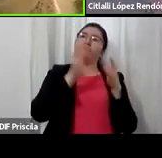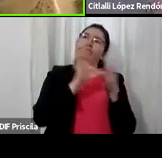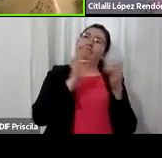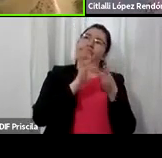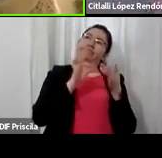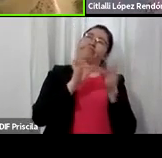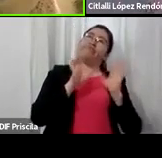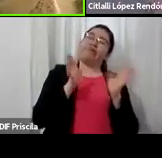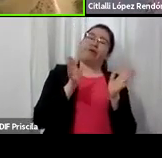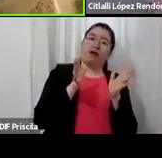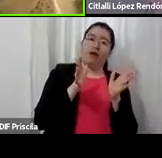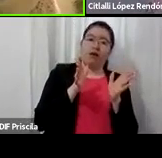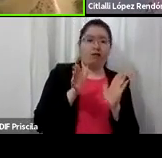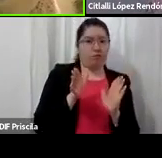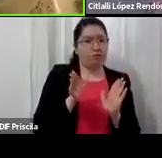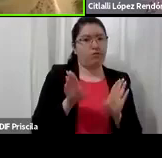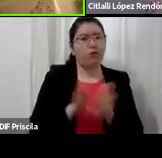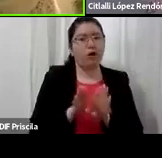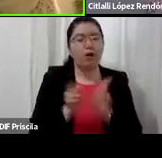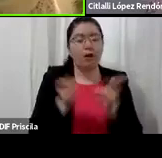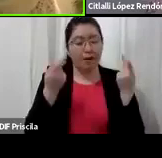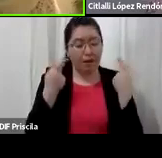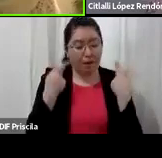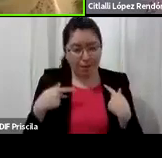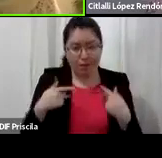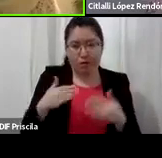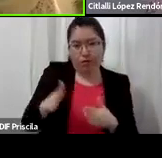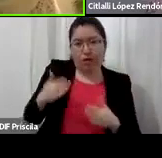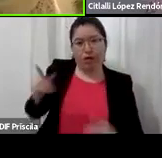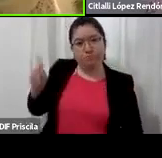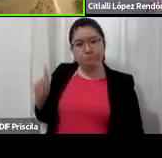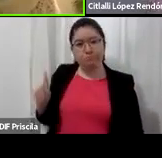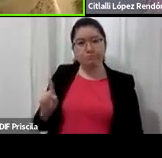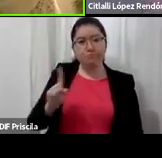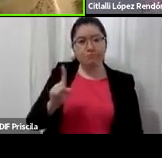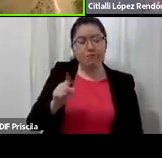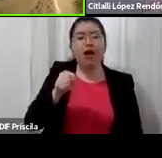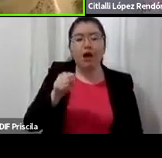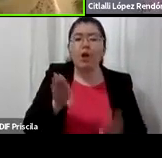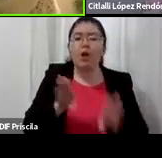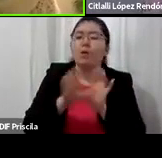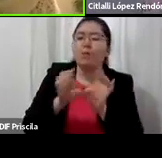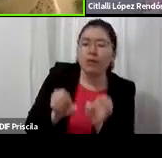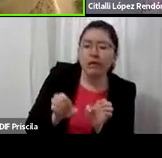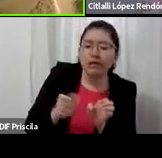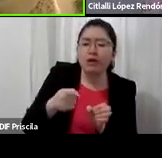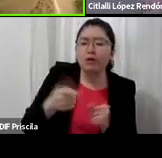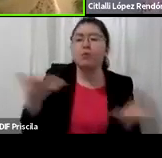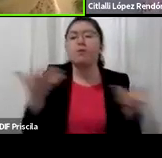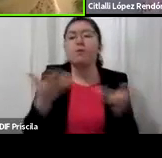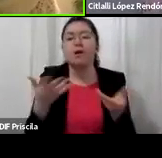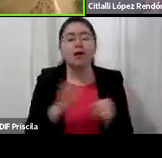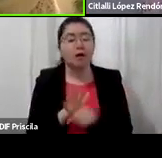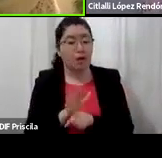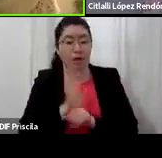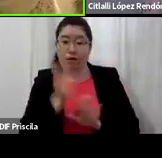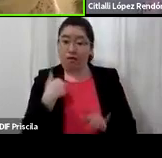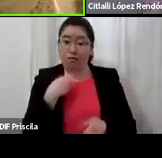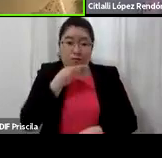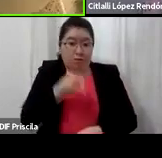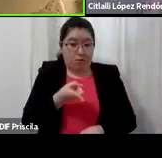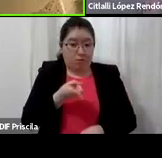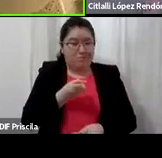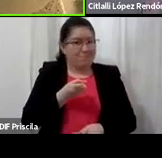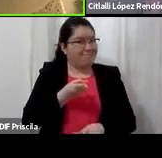externo que les dice cómo están y qué van a hacer y cómo se va a solucionar o resolver, ¿no? Ir